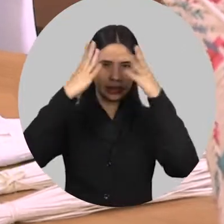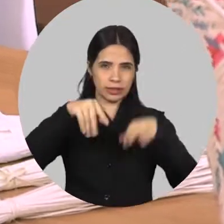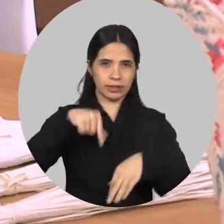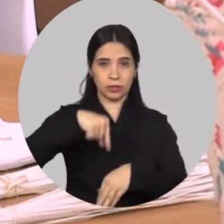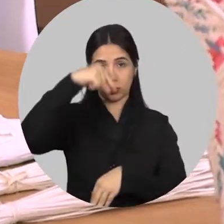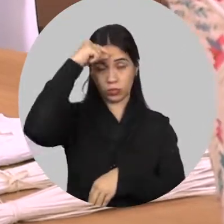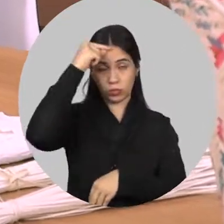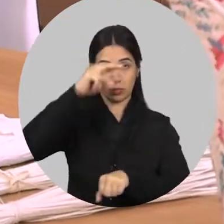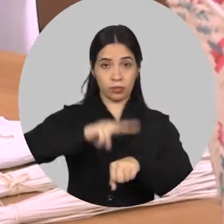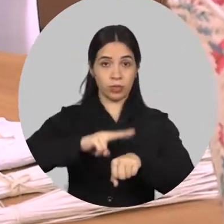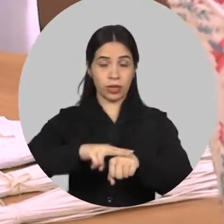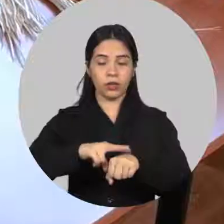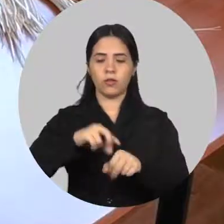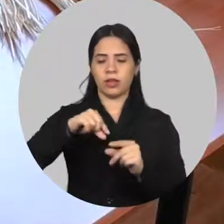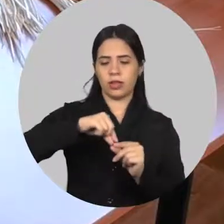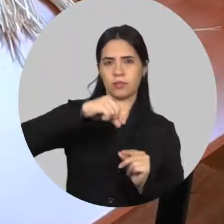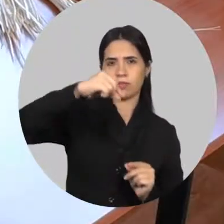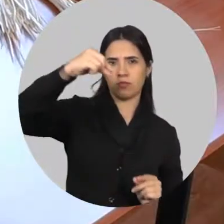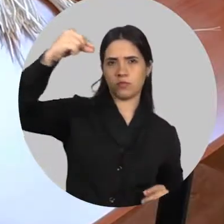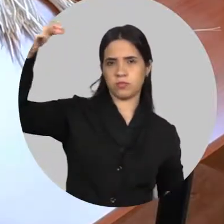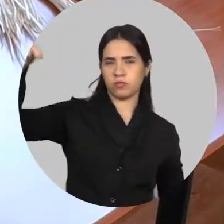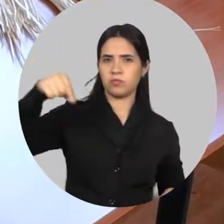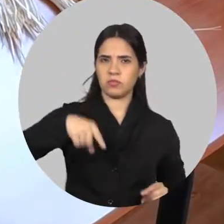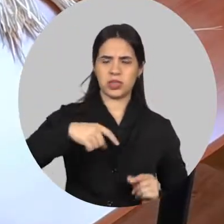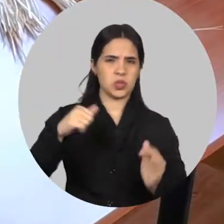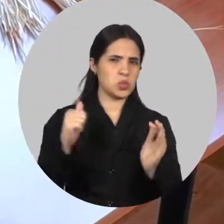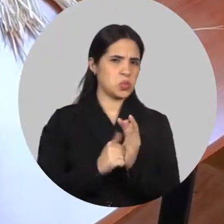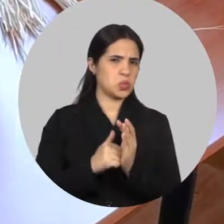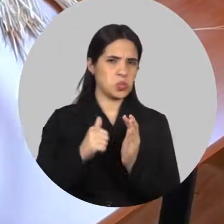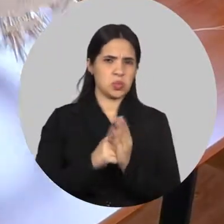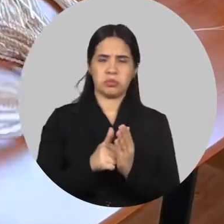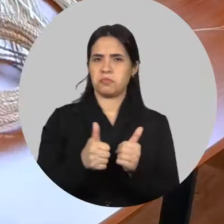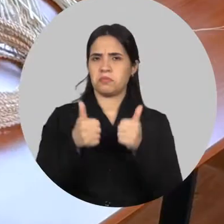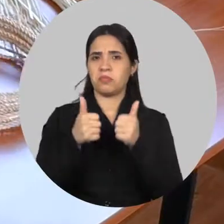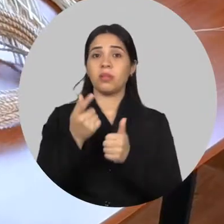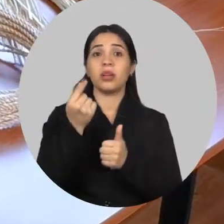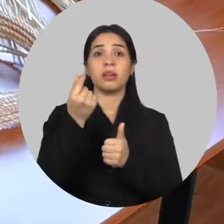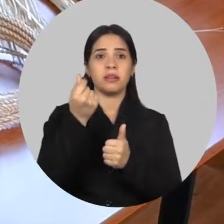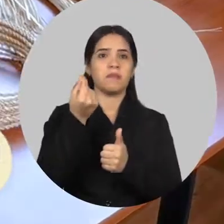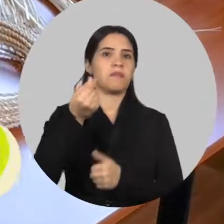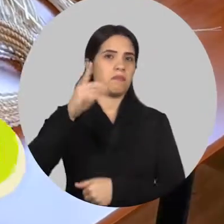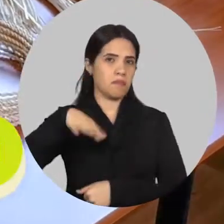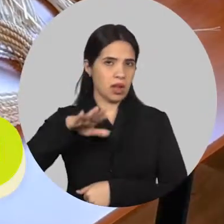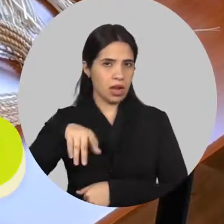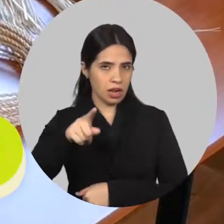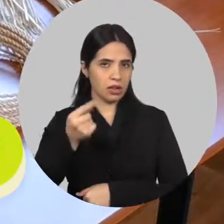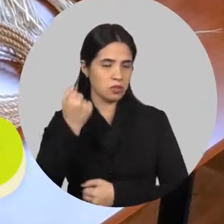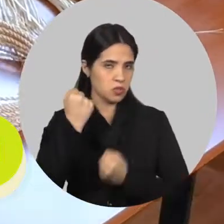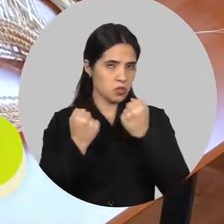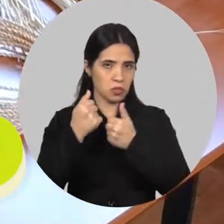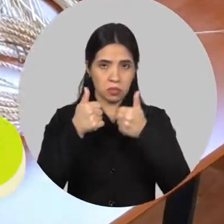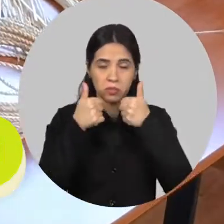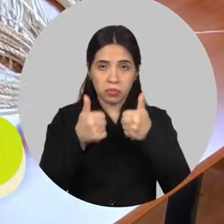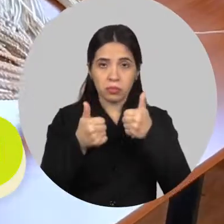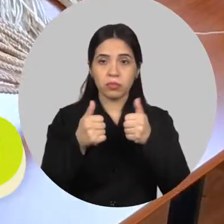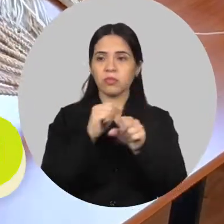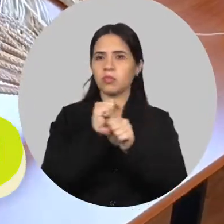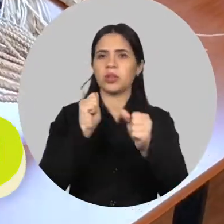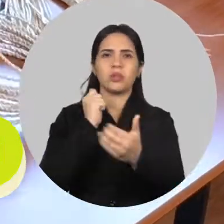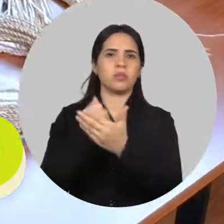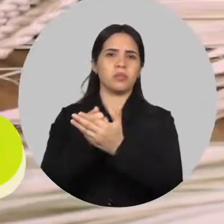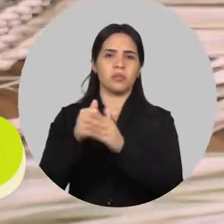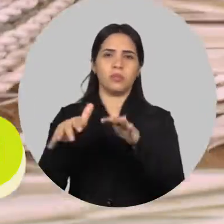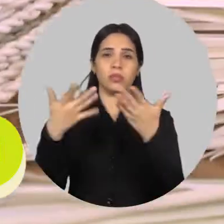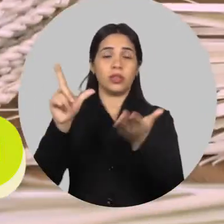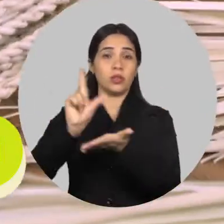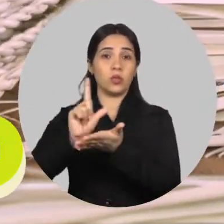es suficientemente resistente, es muy buena, es económica, que podés conseguirlo. Y con 2 metros